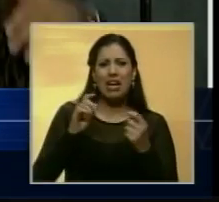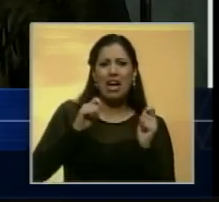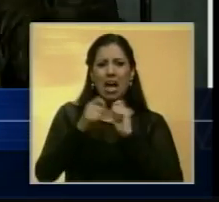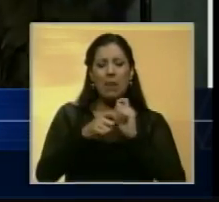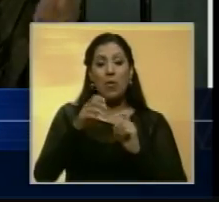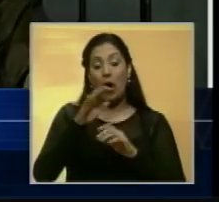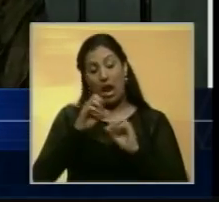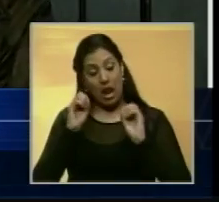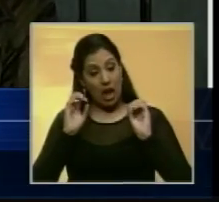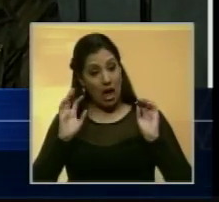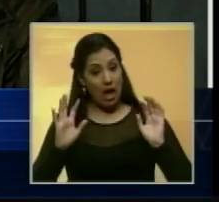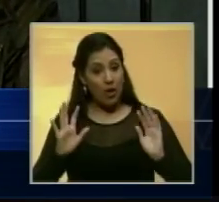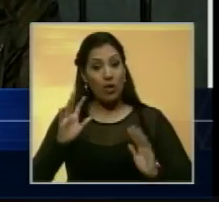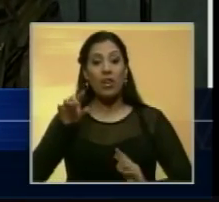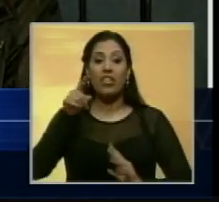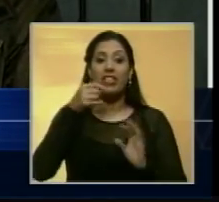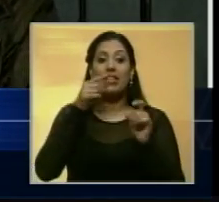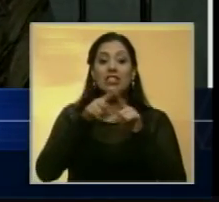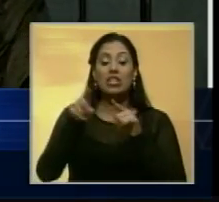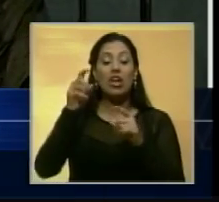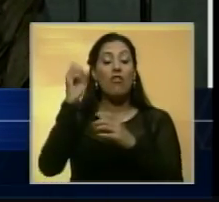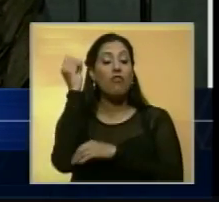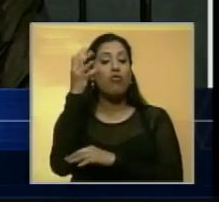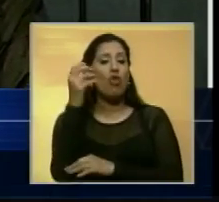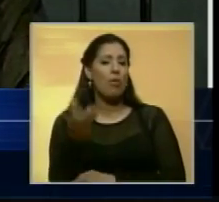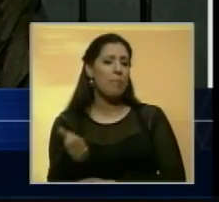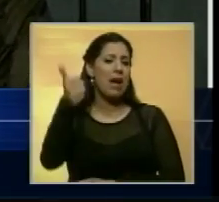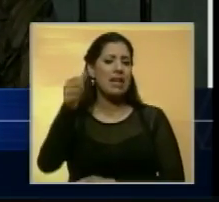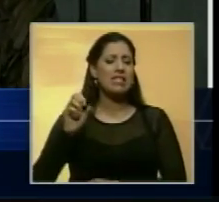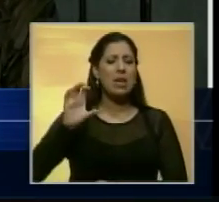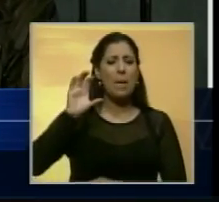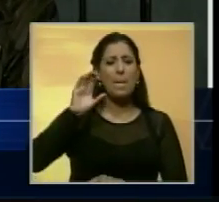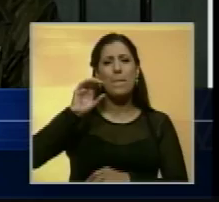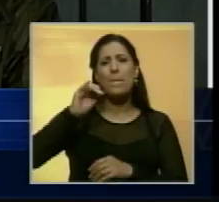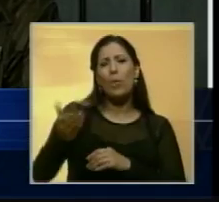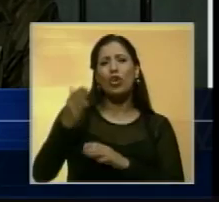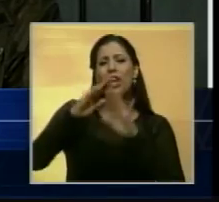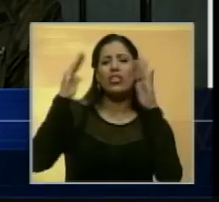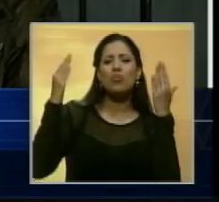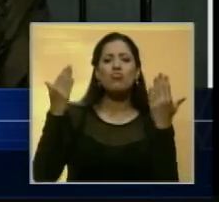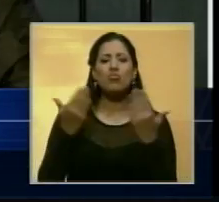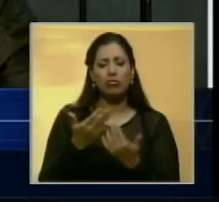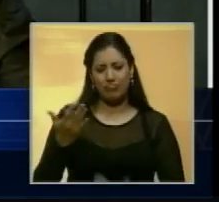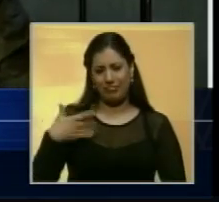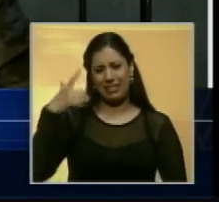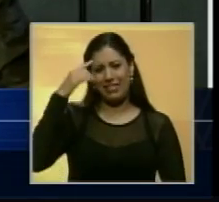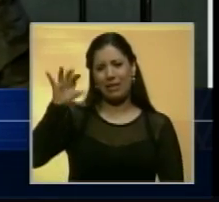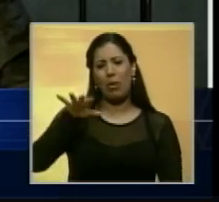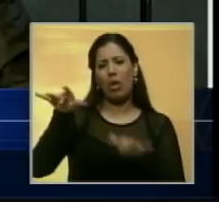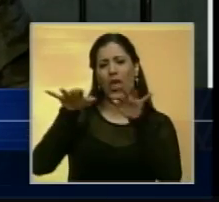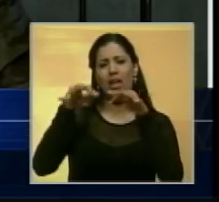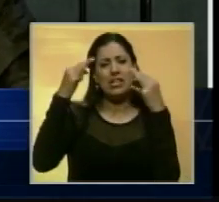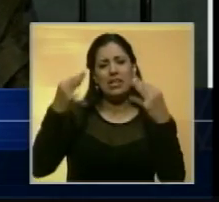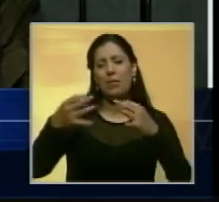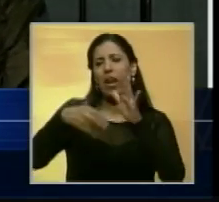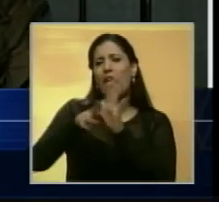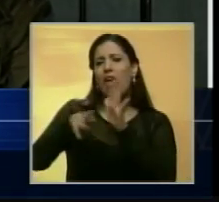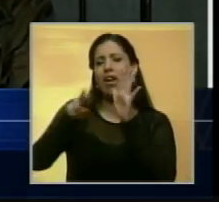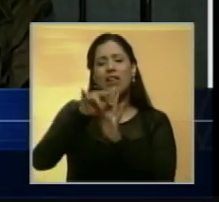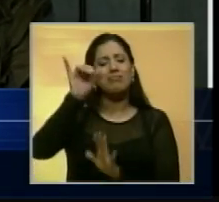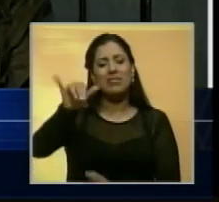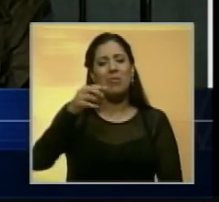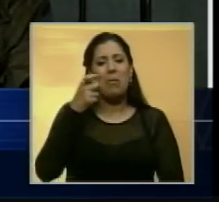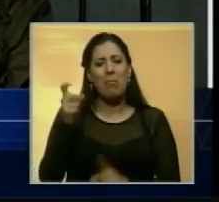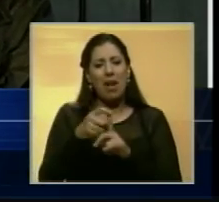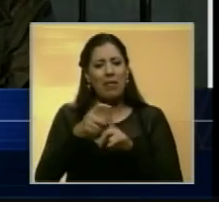trascendencia. Por supuesto que dirán que ese es el foro más importante en la historia de la humanidad. Ya sabemos qué es lo que va a decir la propaganda del gobierno.